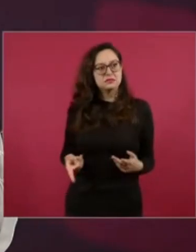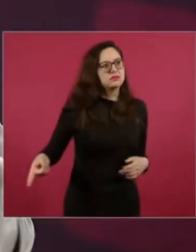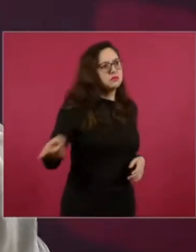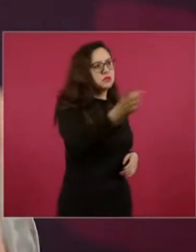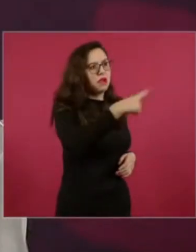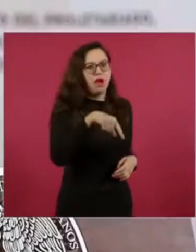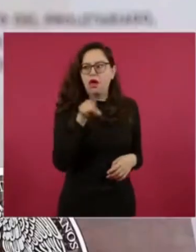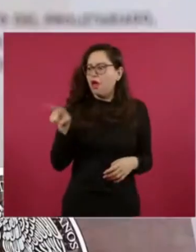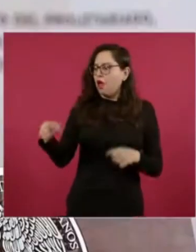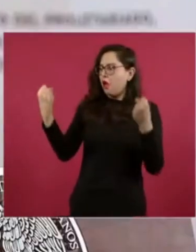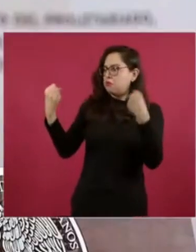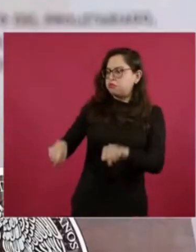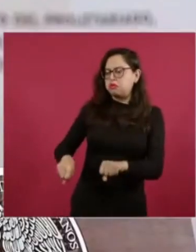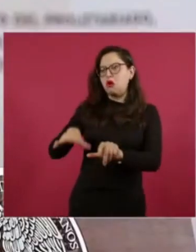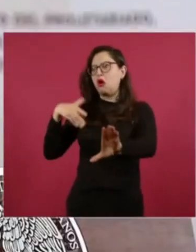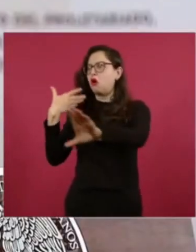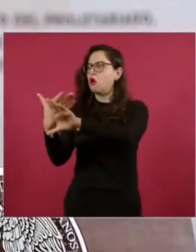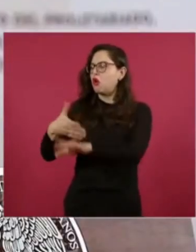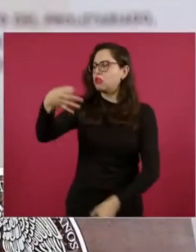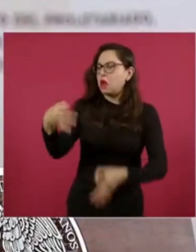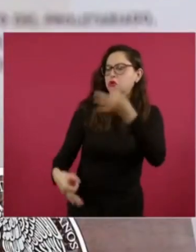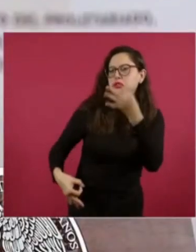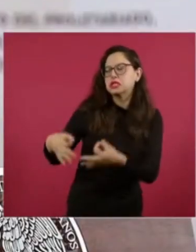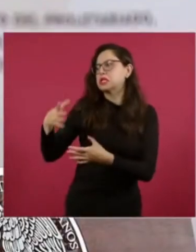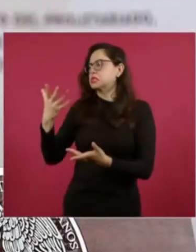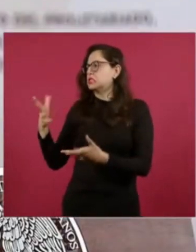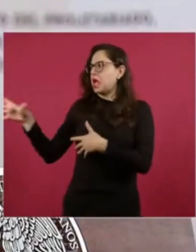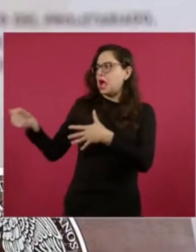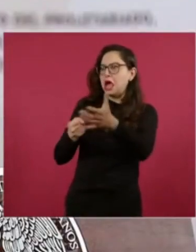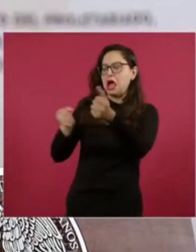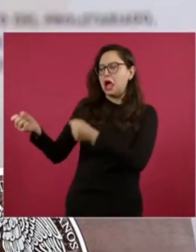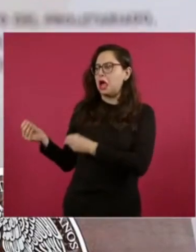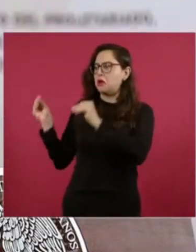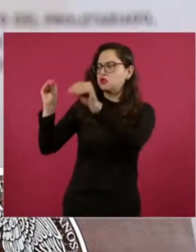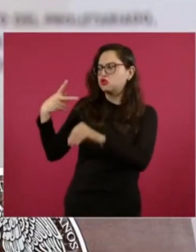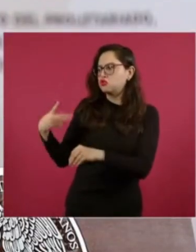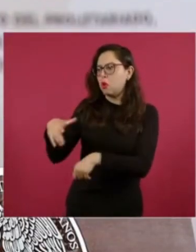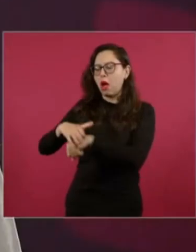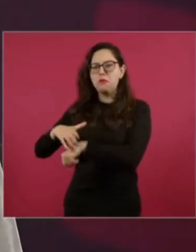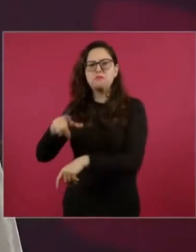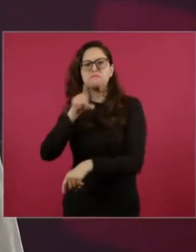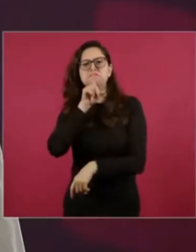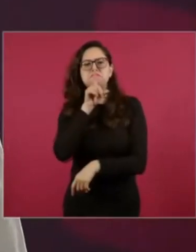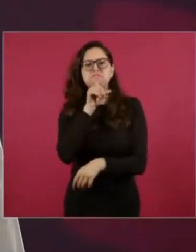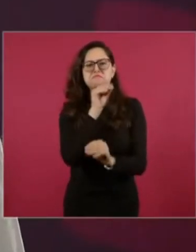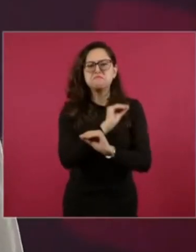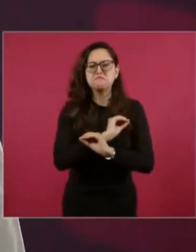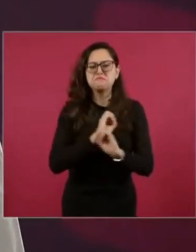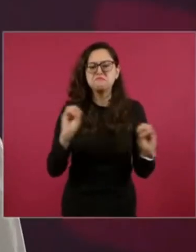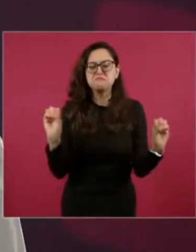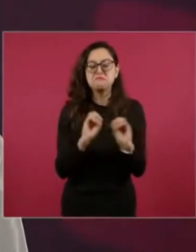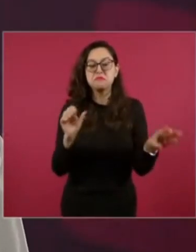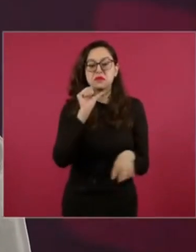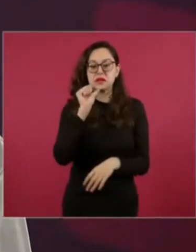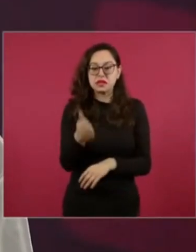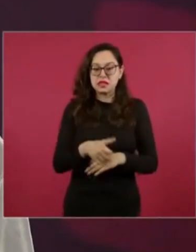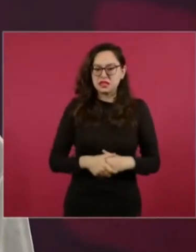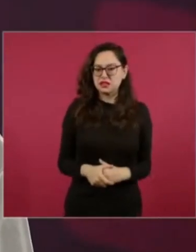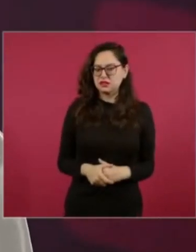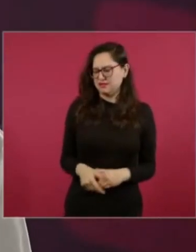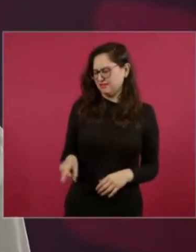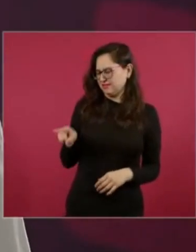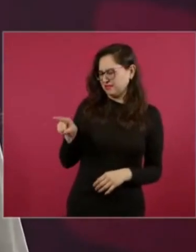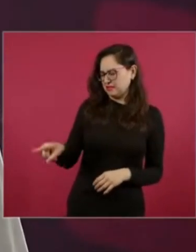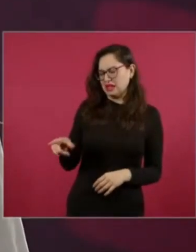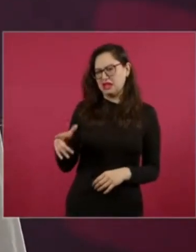de dictador, ni de destruir la justicia. Pero también le decimos al expresidente Zedillo, él se habla al espejo cuando se rasga las vestiduras